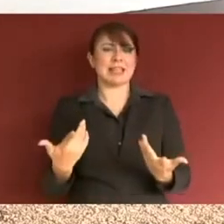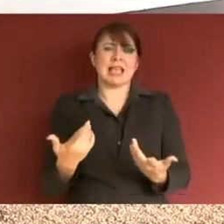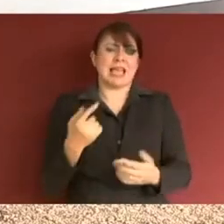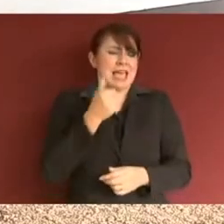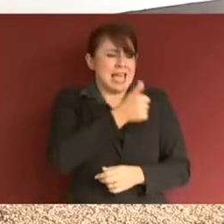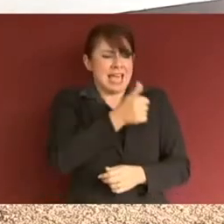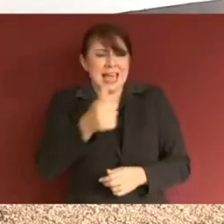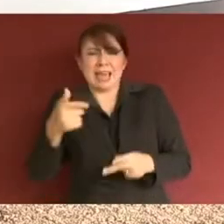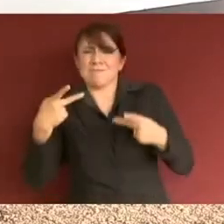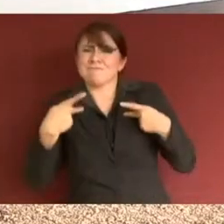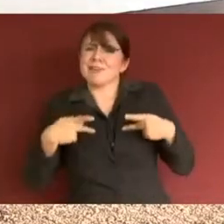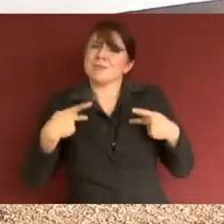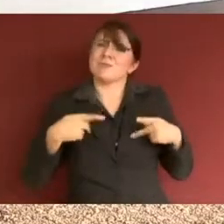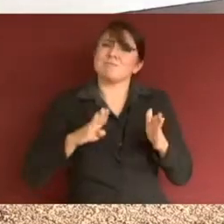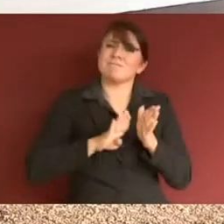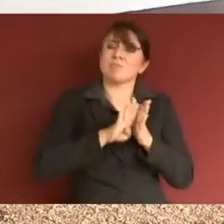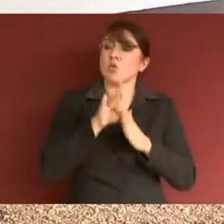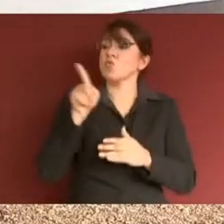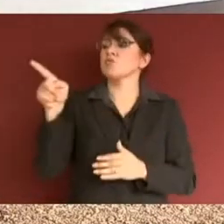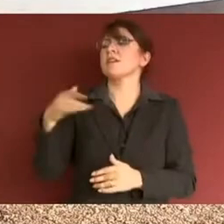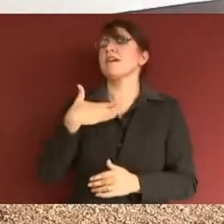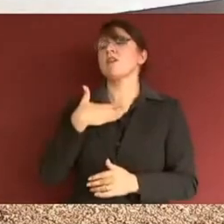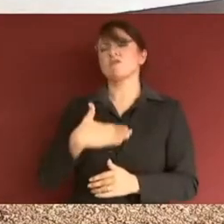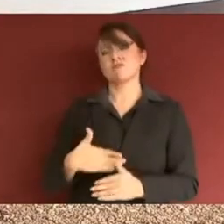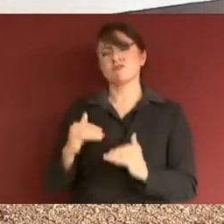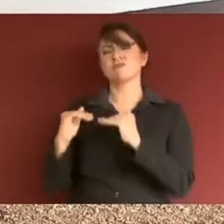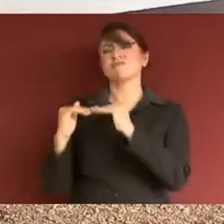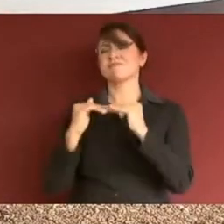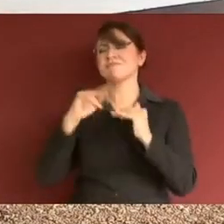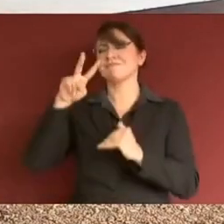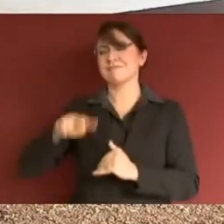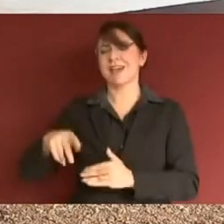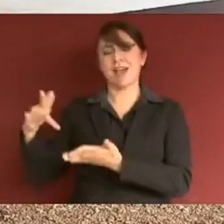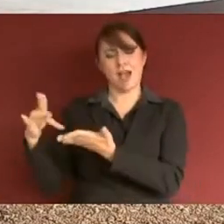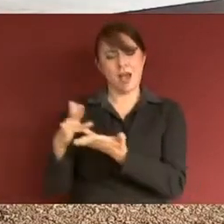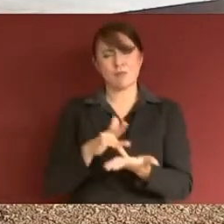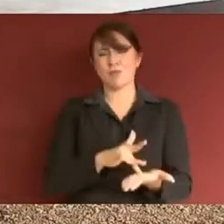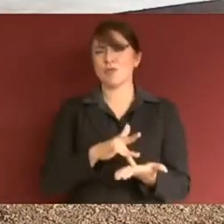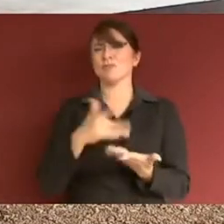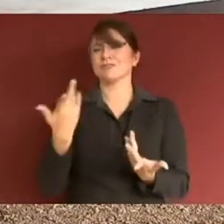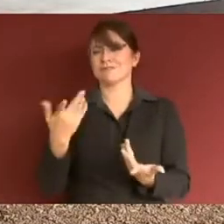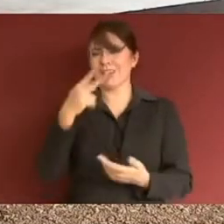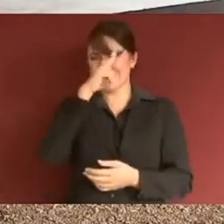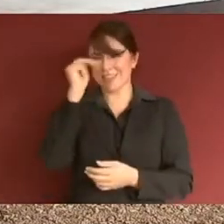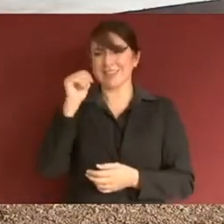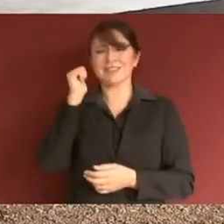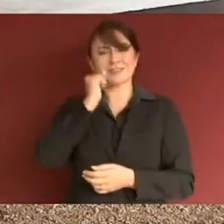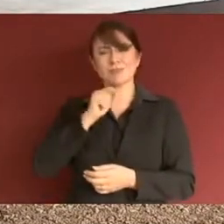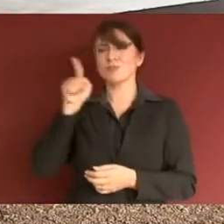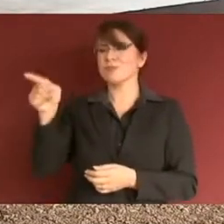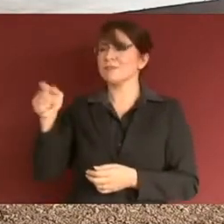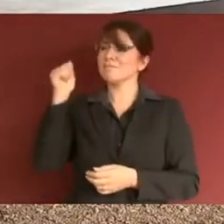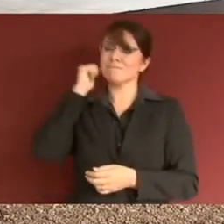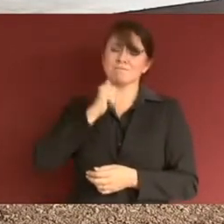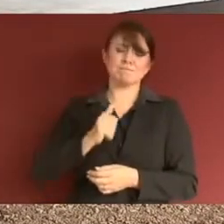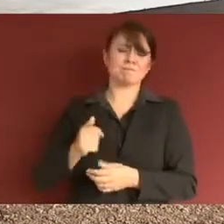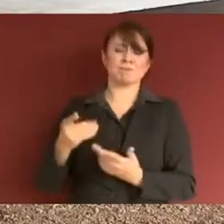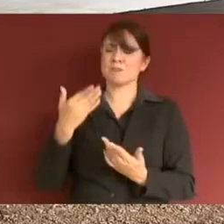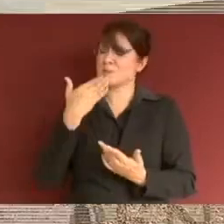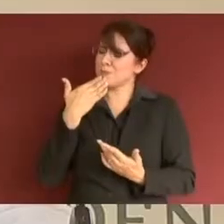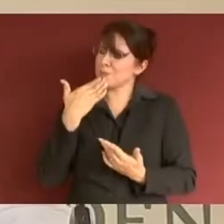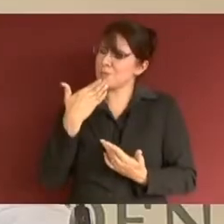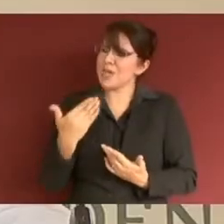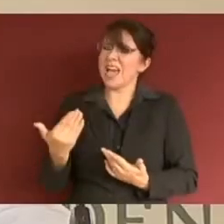hombre justo y absolutamente solidario con Nayarit. He tenido siempre de usted el mejor trato,